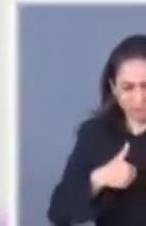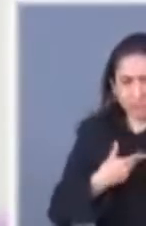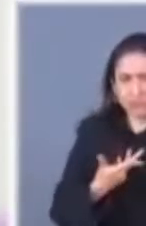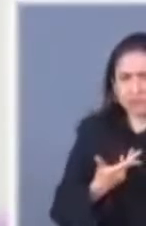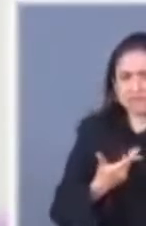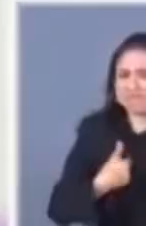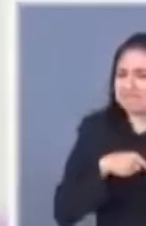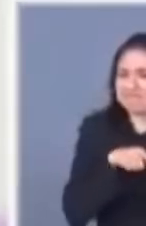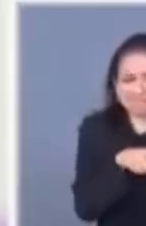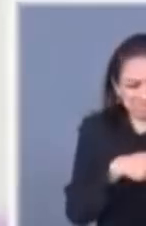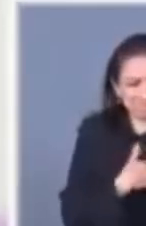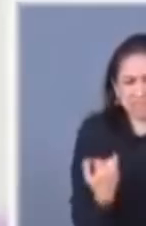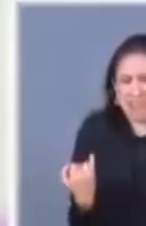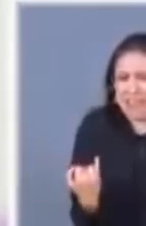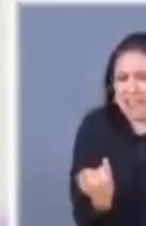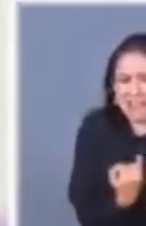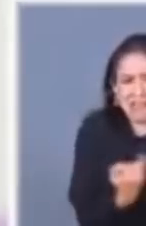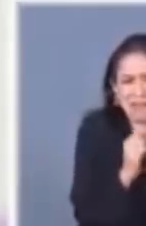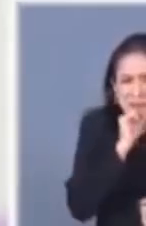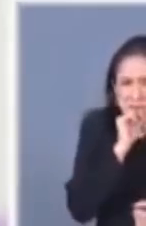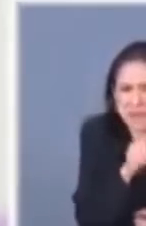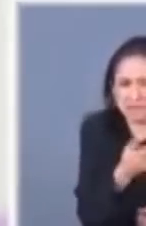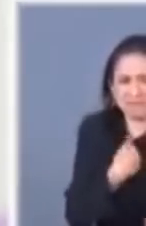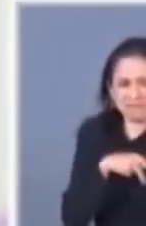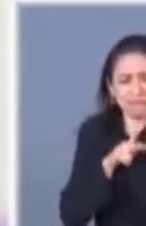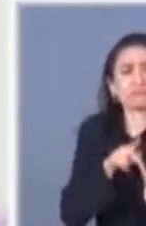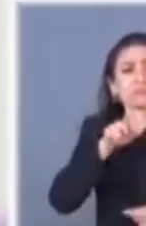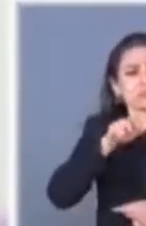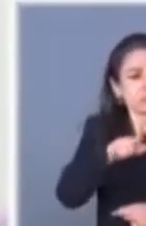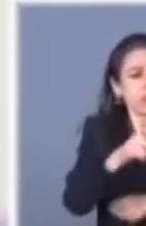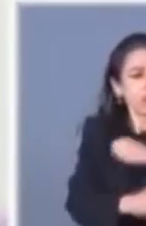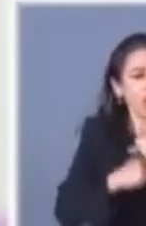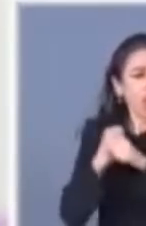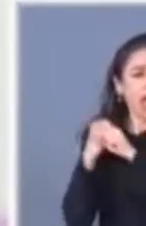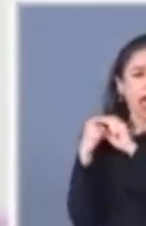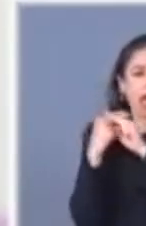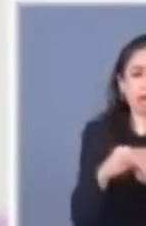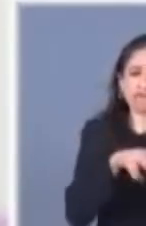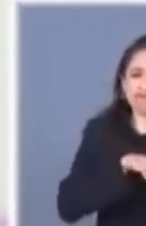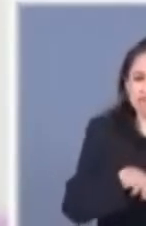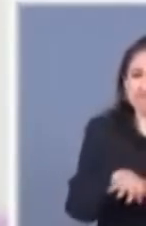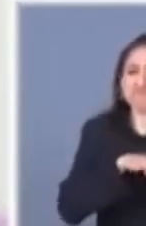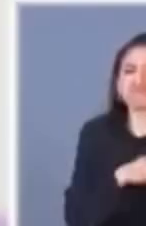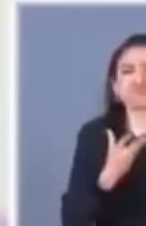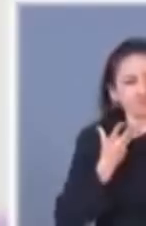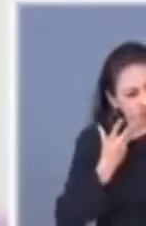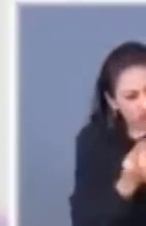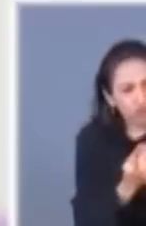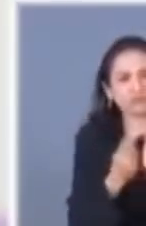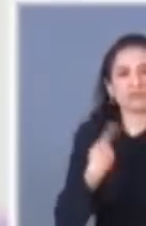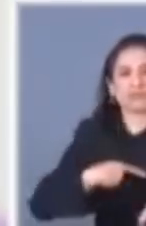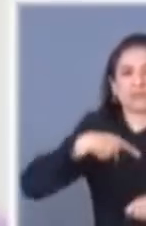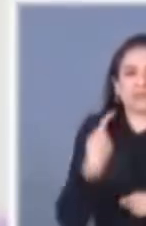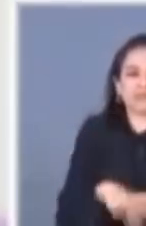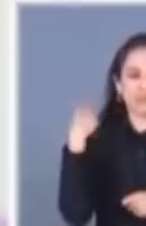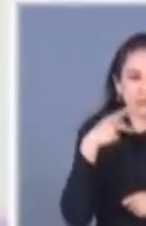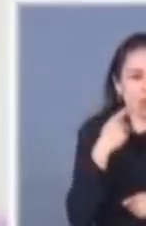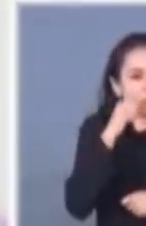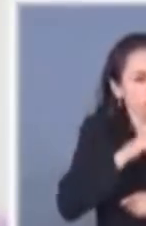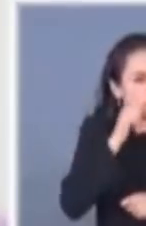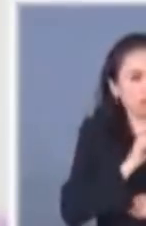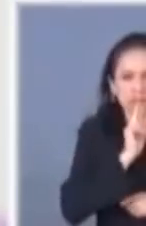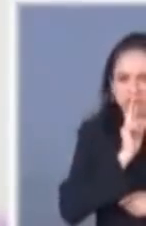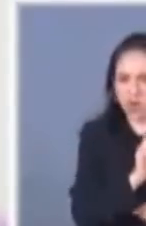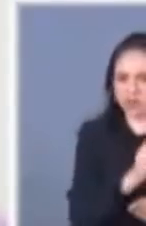que ha trabajado 27 años entre los poblanos, siempre dando resultados, atendiendo